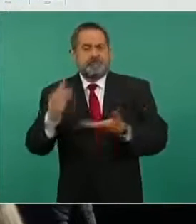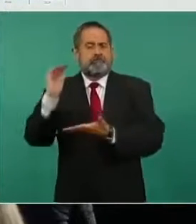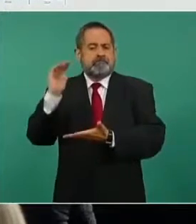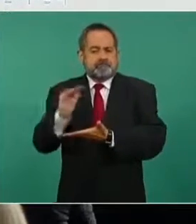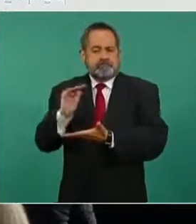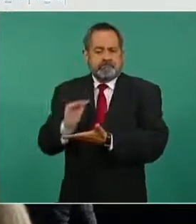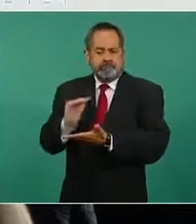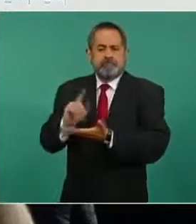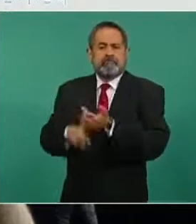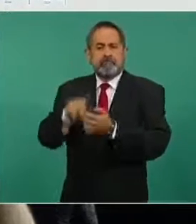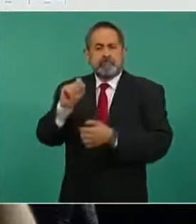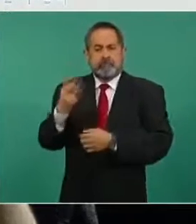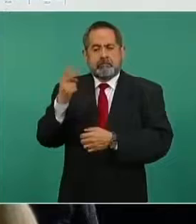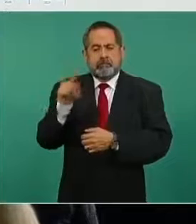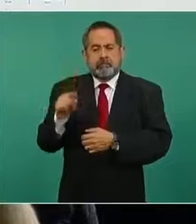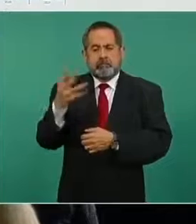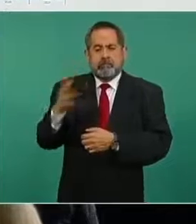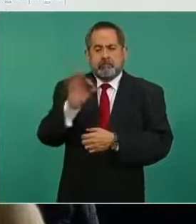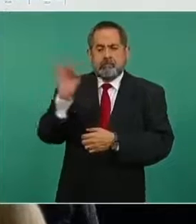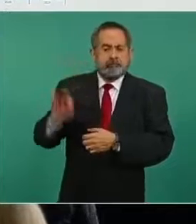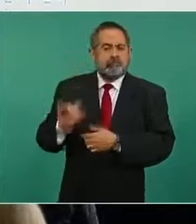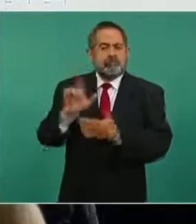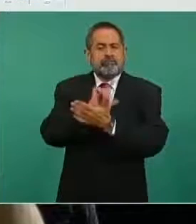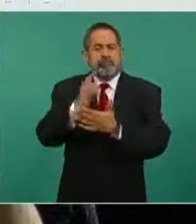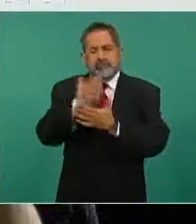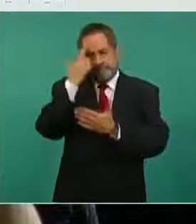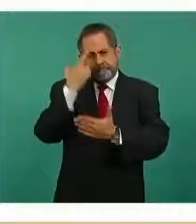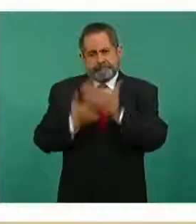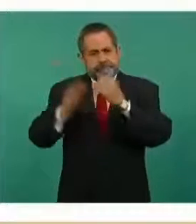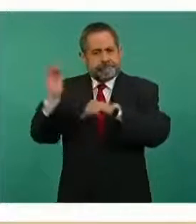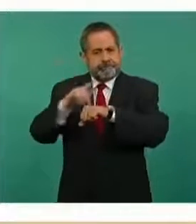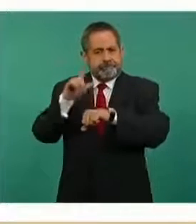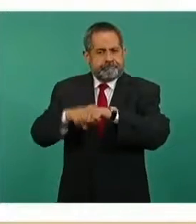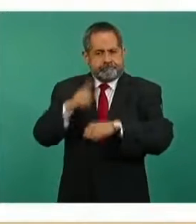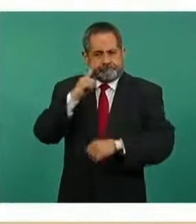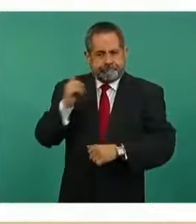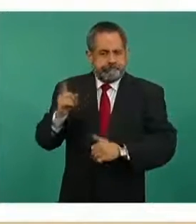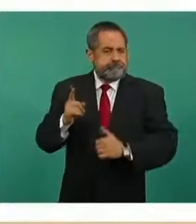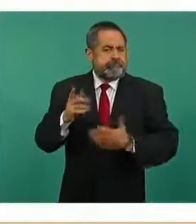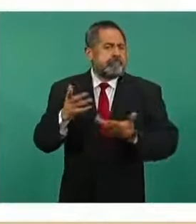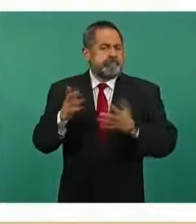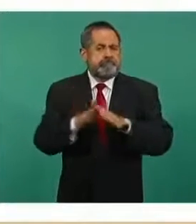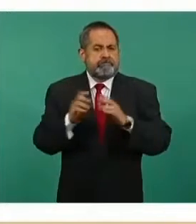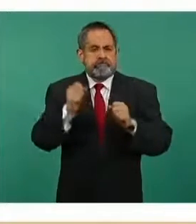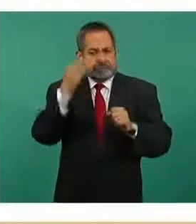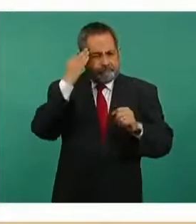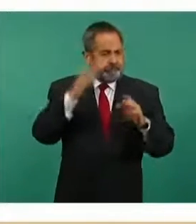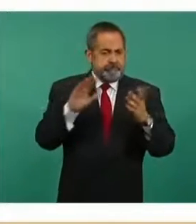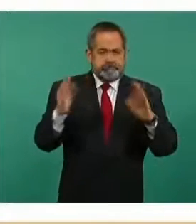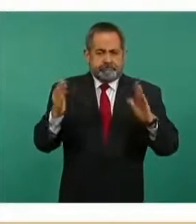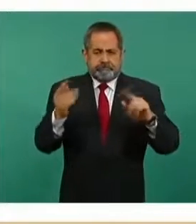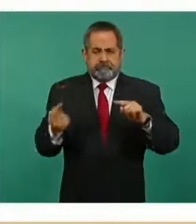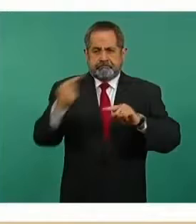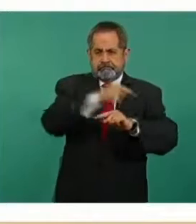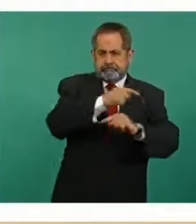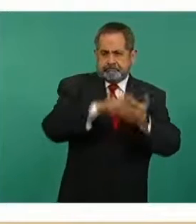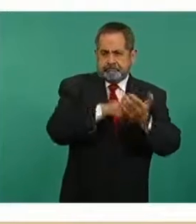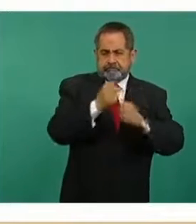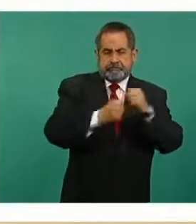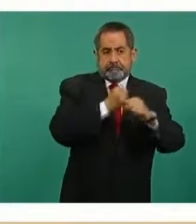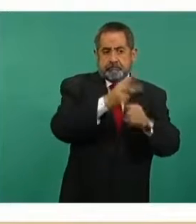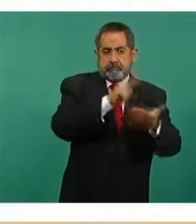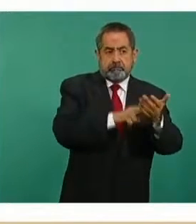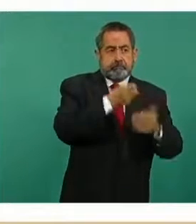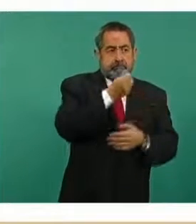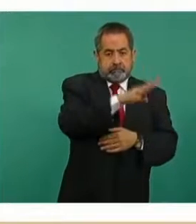de 22.5% de los delitos del Fuero Federal respecto al mismo periodo de 2019,